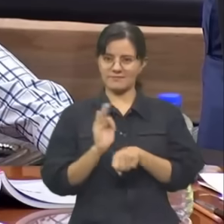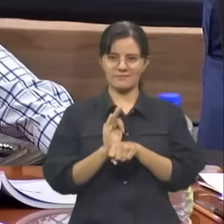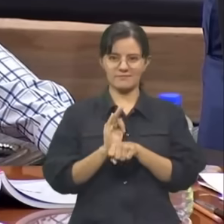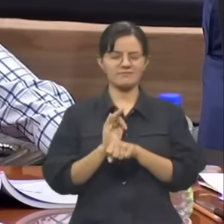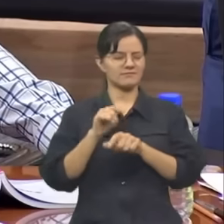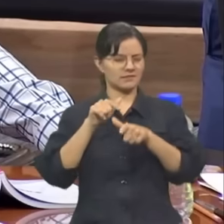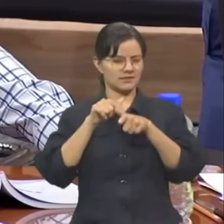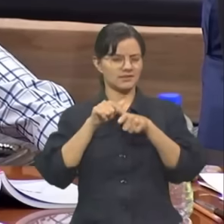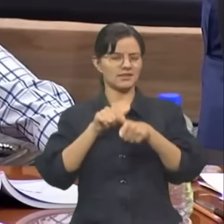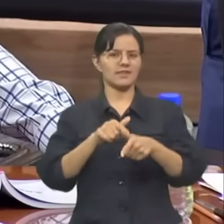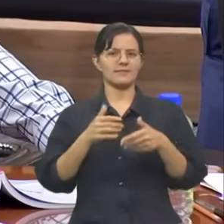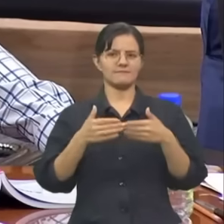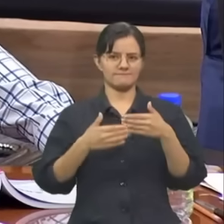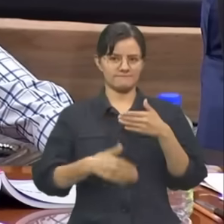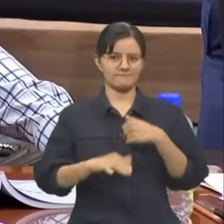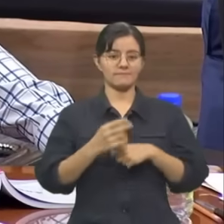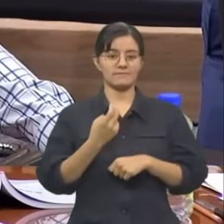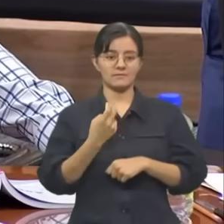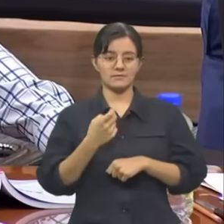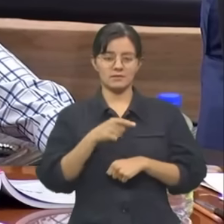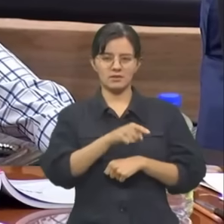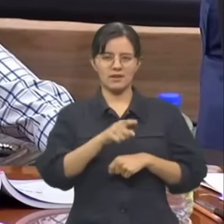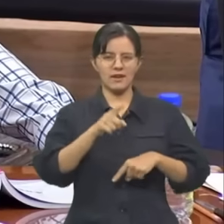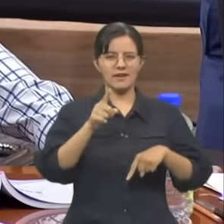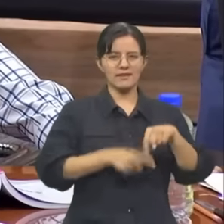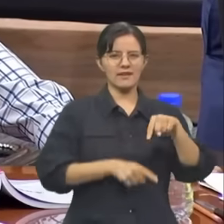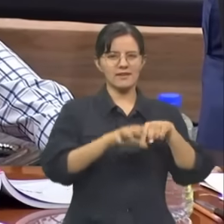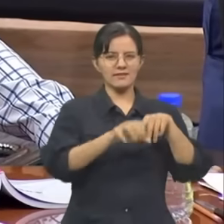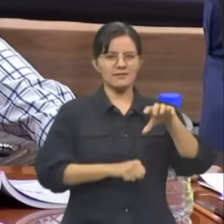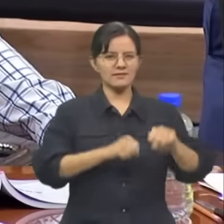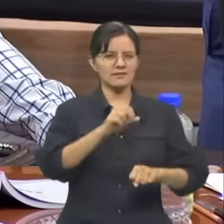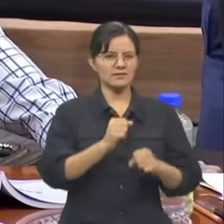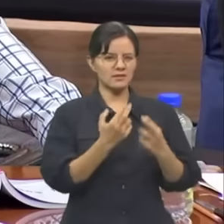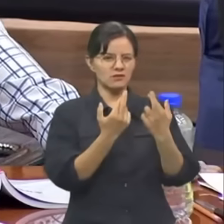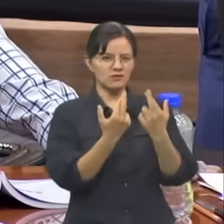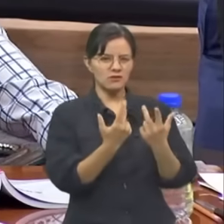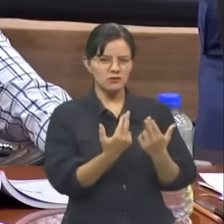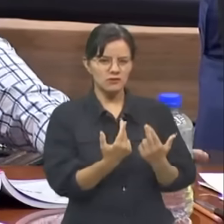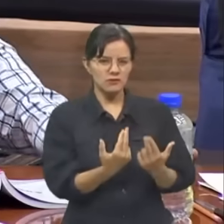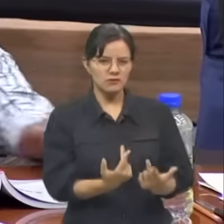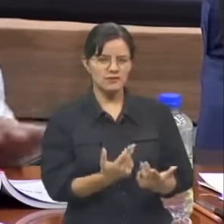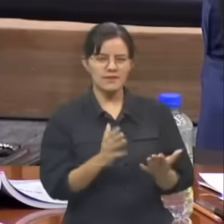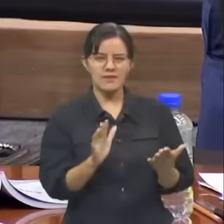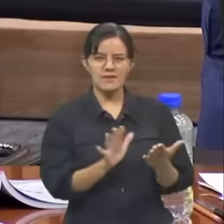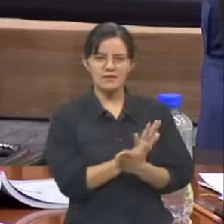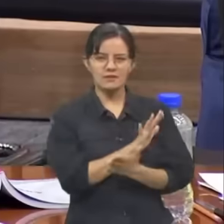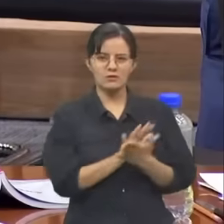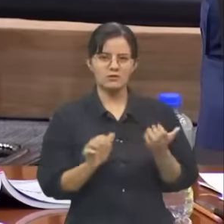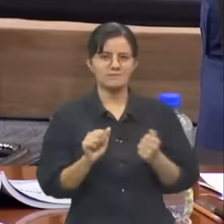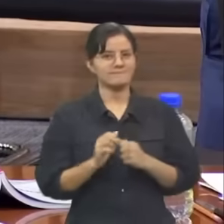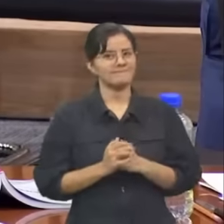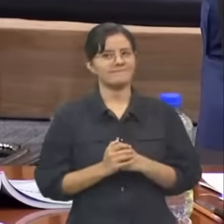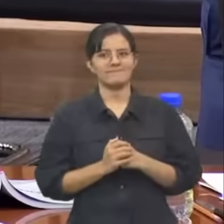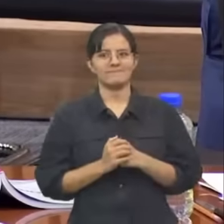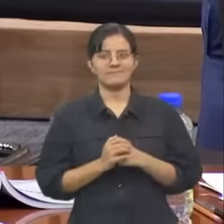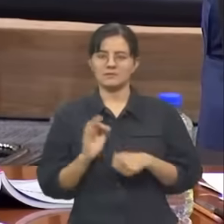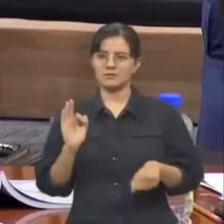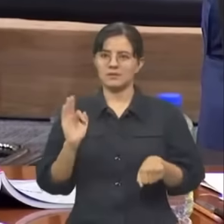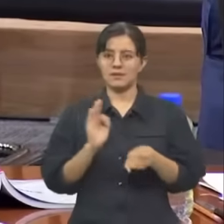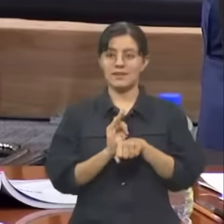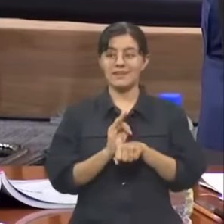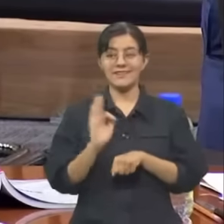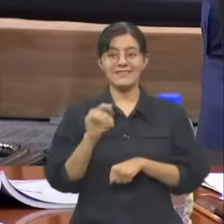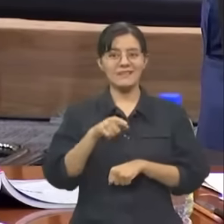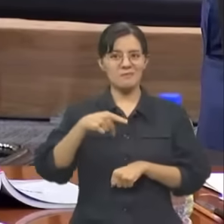haciendo logramos evitar su desmantelamiento su destrucción Si hubiesen pasado las